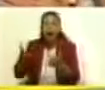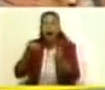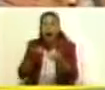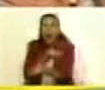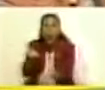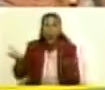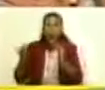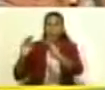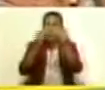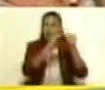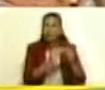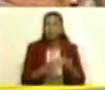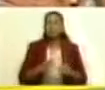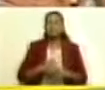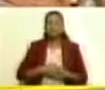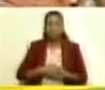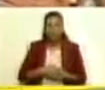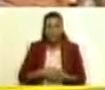en conjunto.